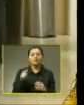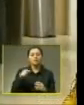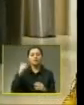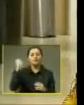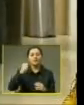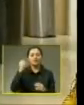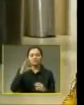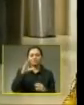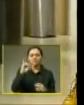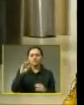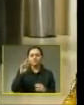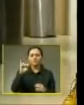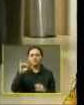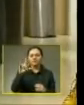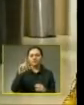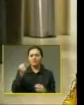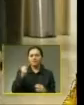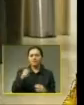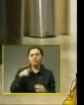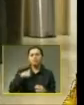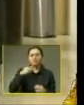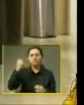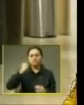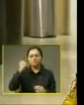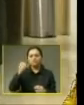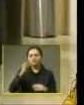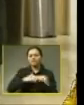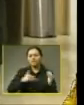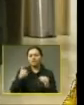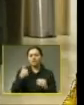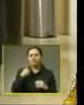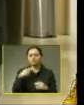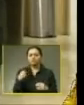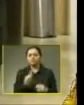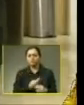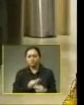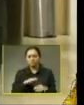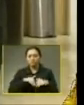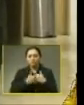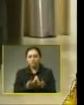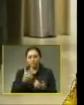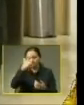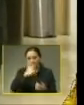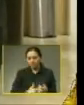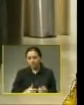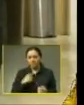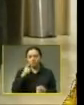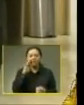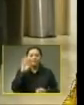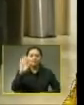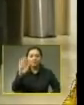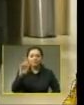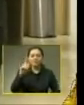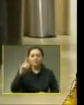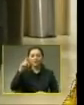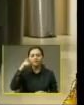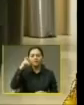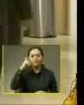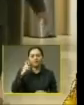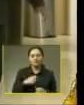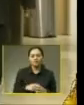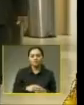civiles, es decir, de los derechos que tenemos nosotros, los individuos, frente al Estado. Eso es una